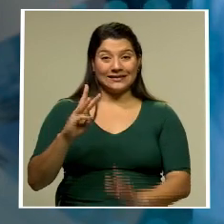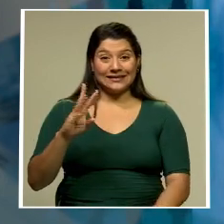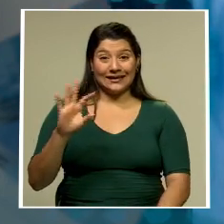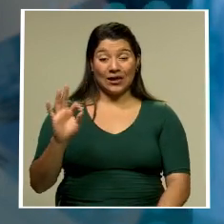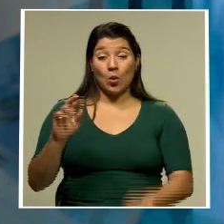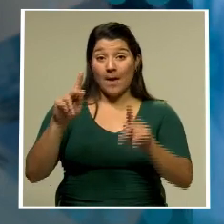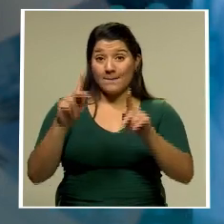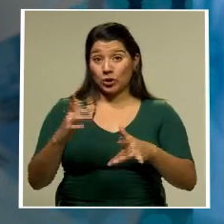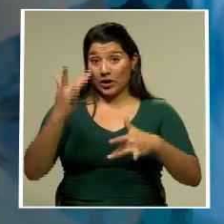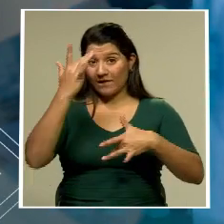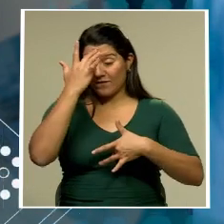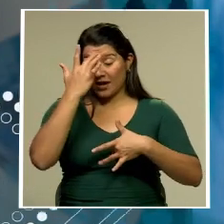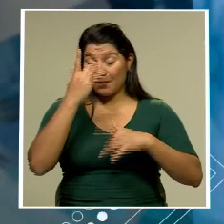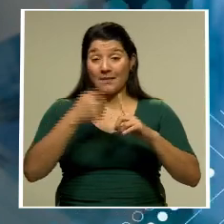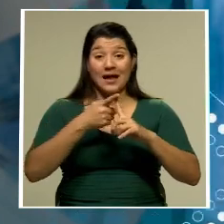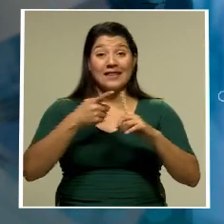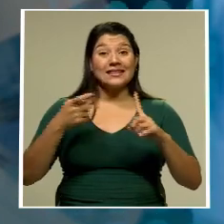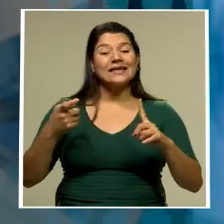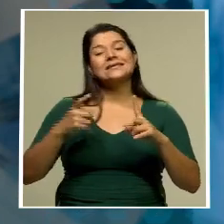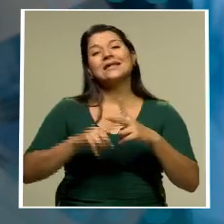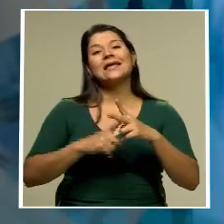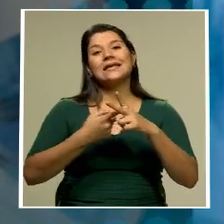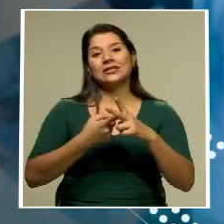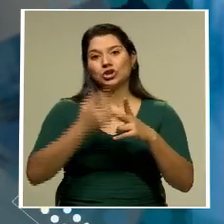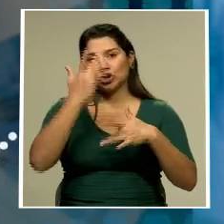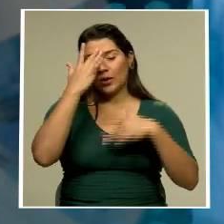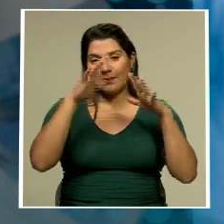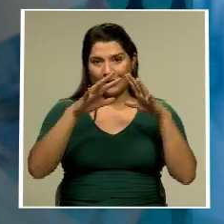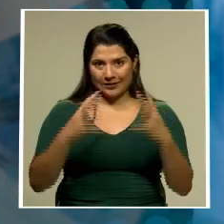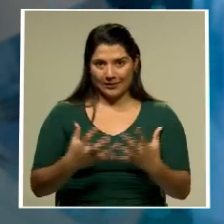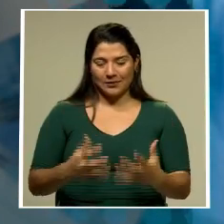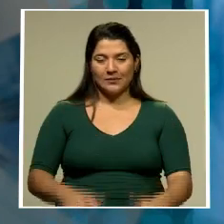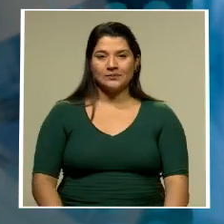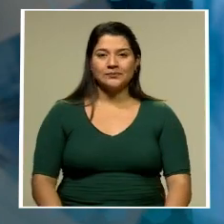385.069 casos desde que inició la pandemia.